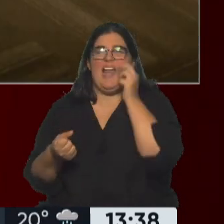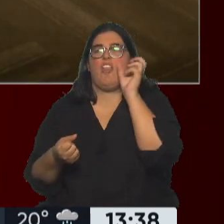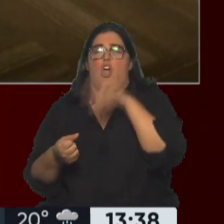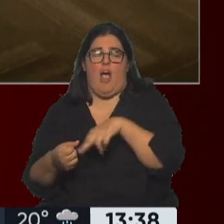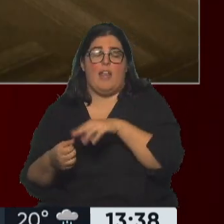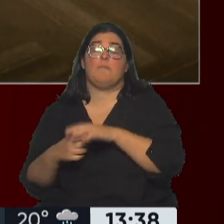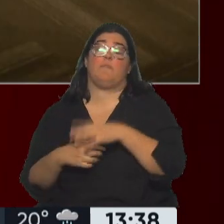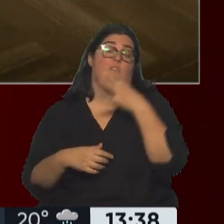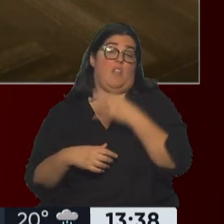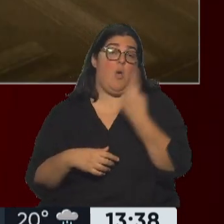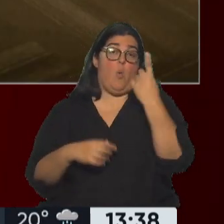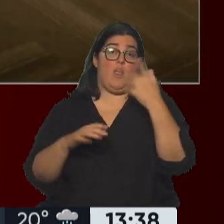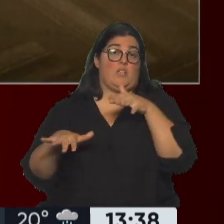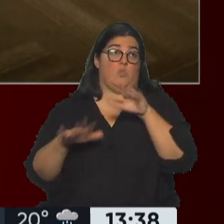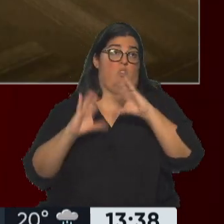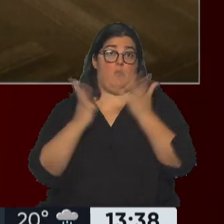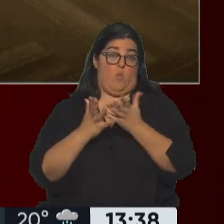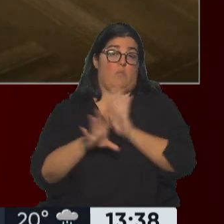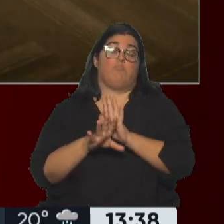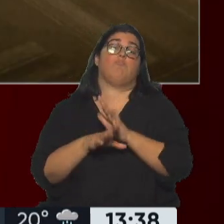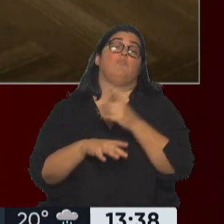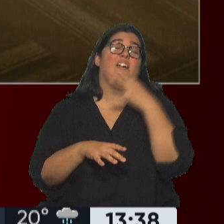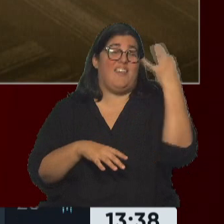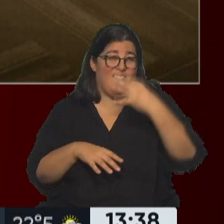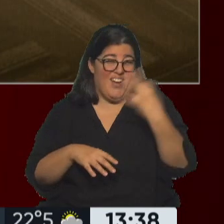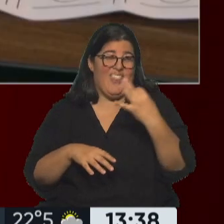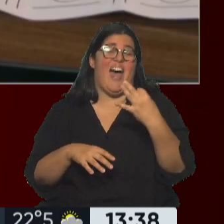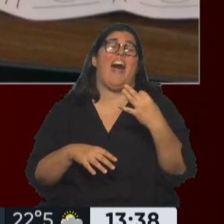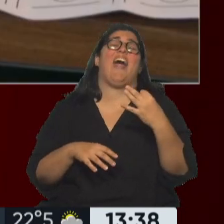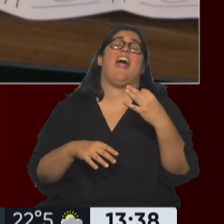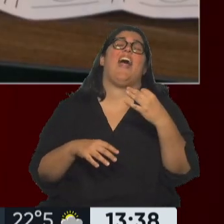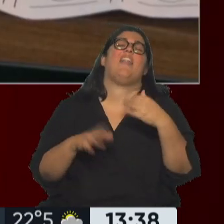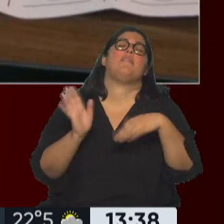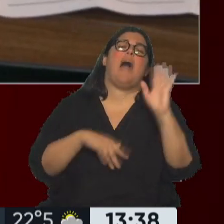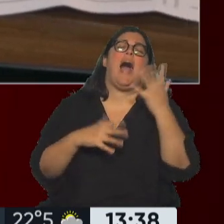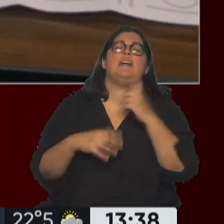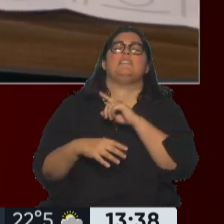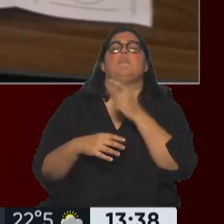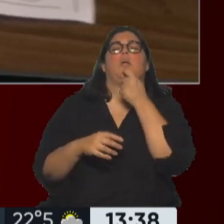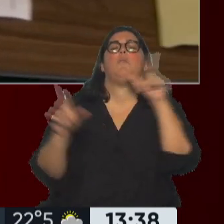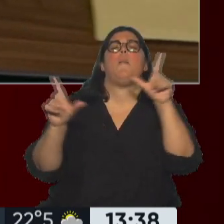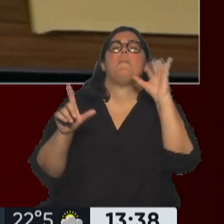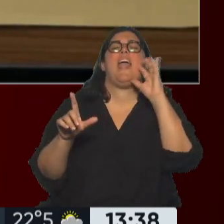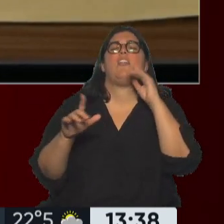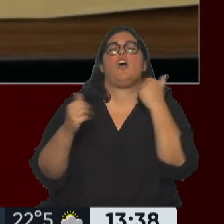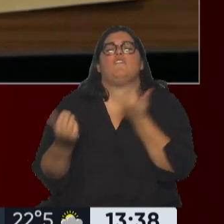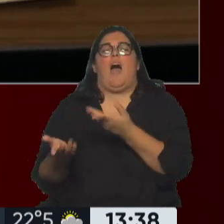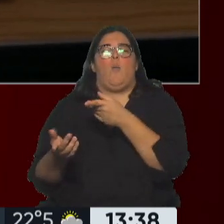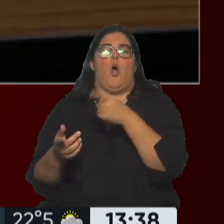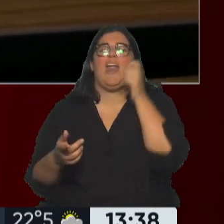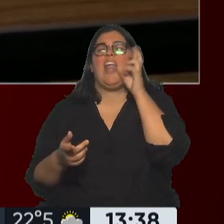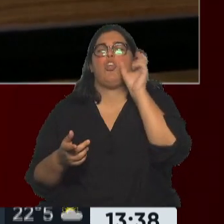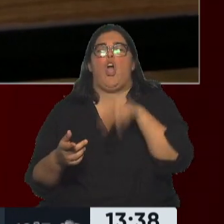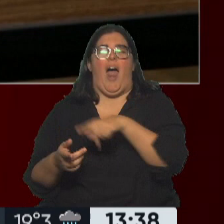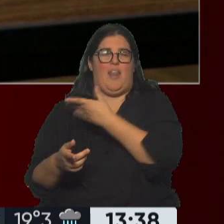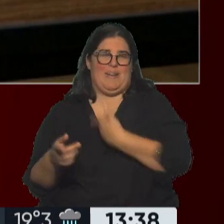global, digo, un presidente que, si bien es verdad que la cancha estaba inclinada a favor del oficialismo, en los medios, por ejemplo, gana con